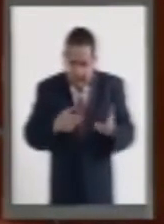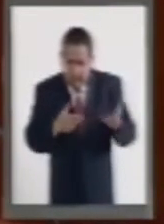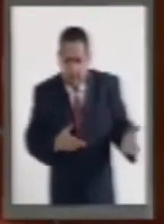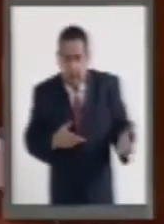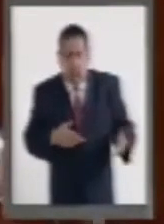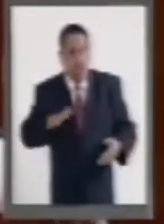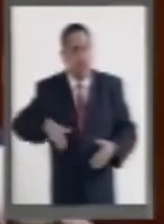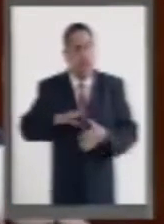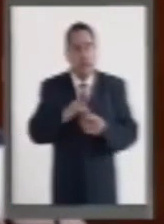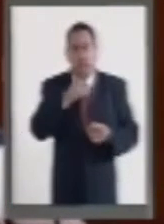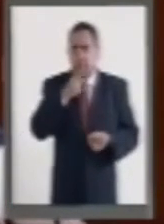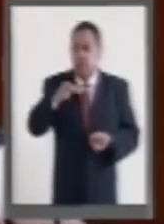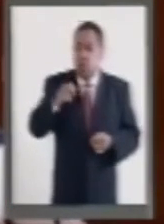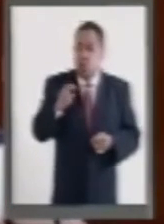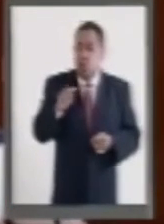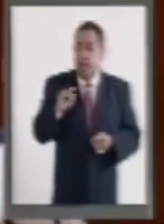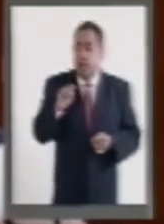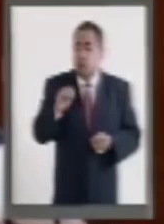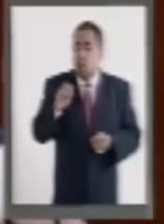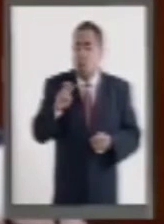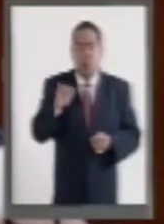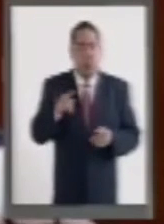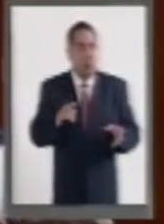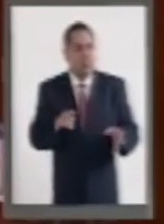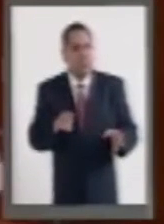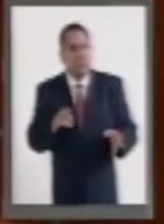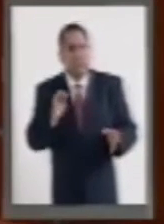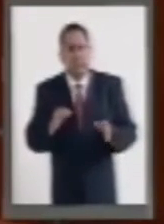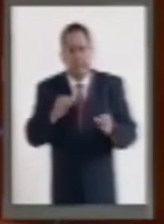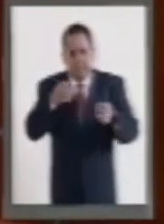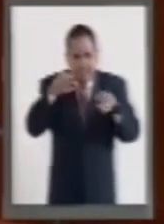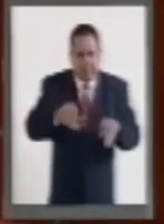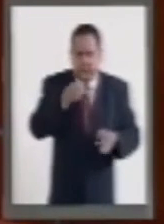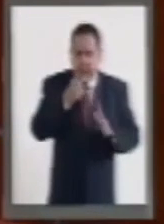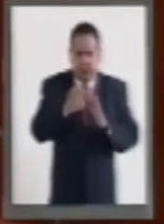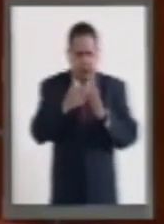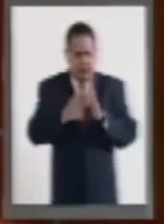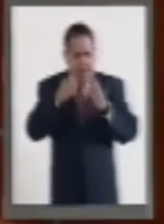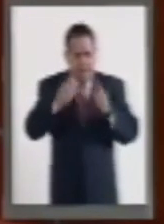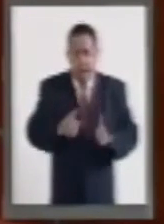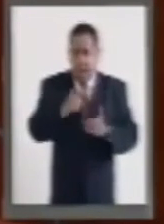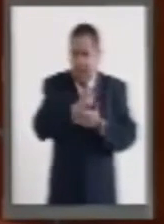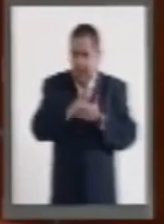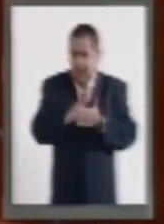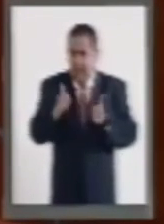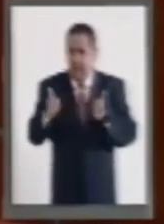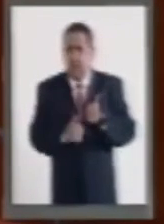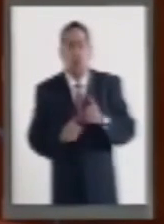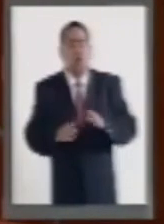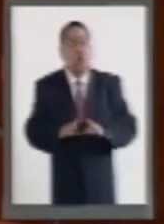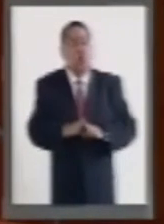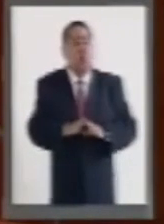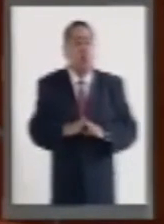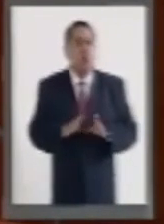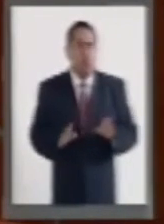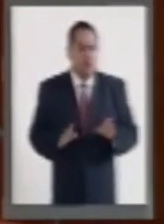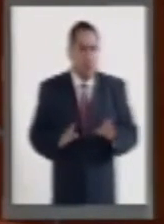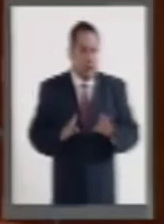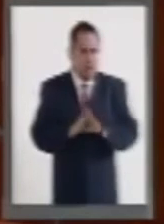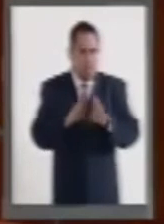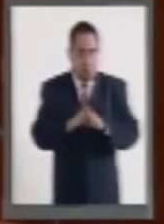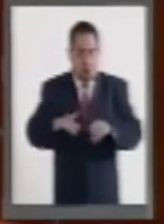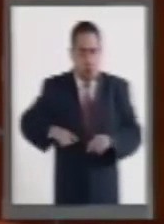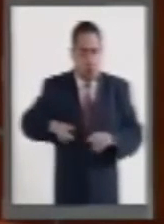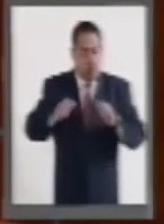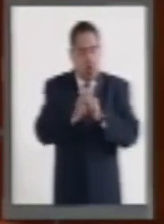lo mencionó Norberto Bobbio, el correcto funcionamiento del régimen democrático solo es posible en el ámbito del